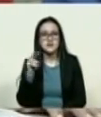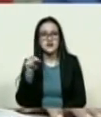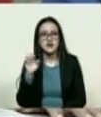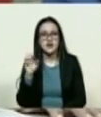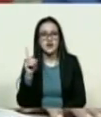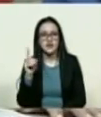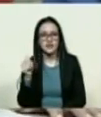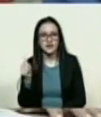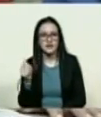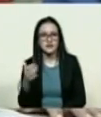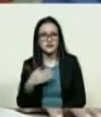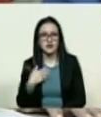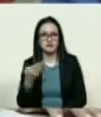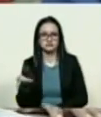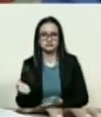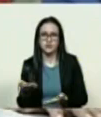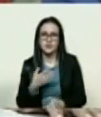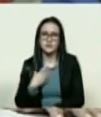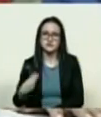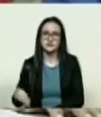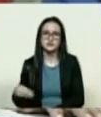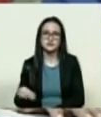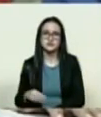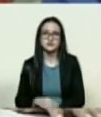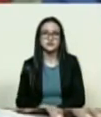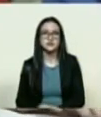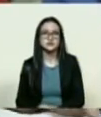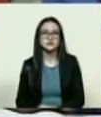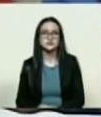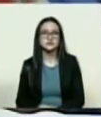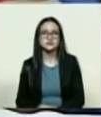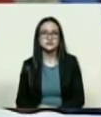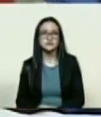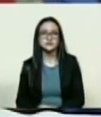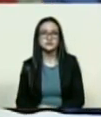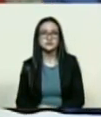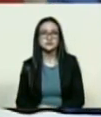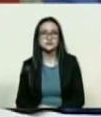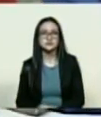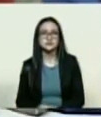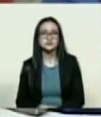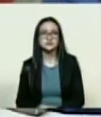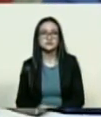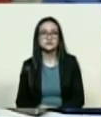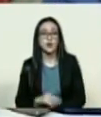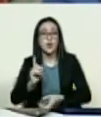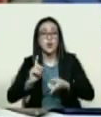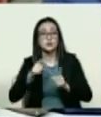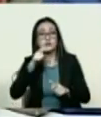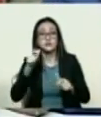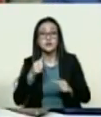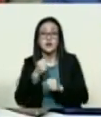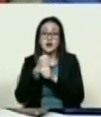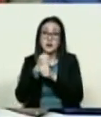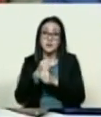Pineda, escuché que quiere ser candidato. Y además están los que no lo han dicho, pero que están